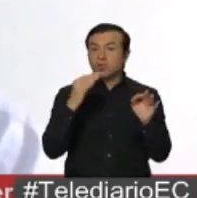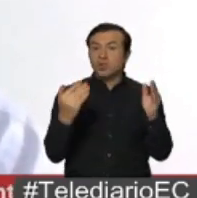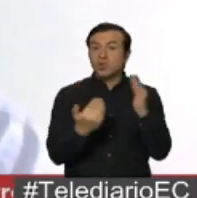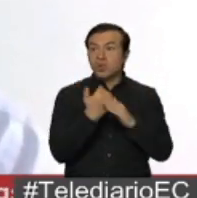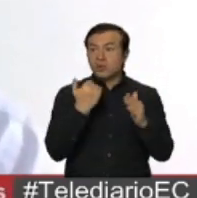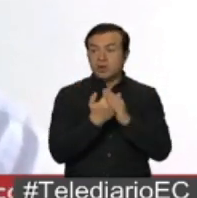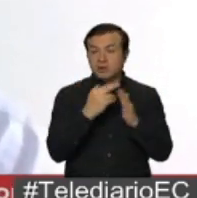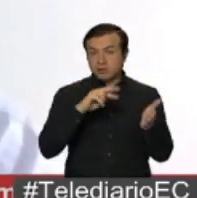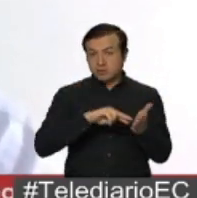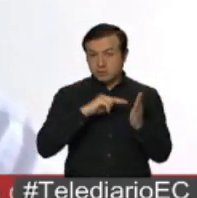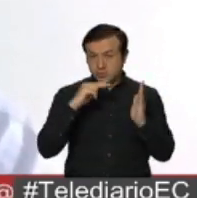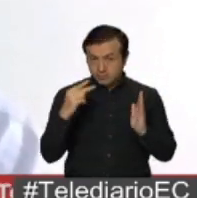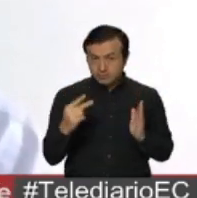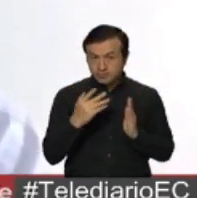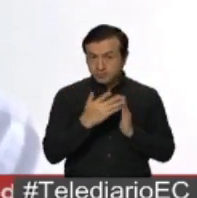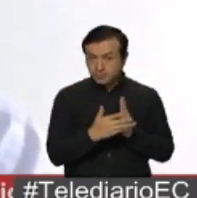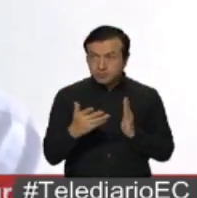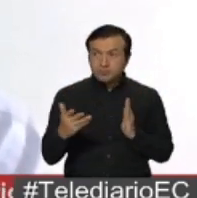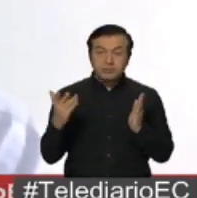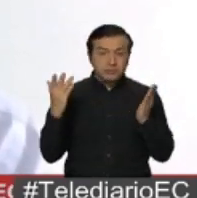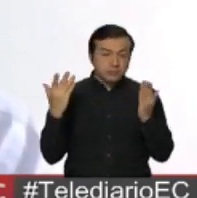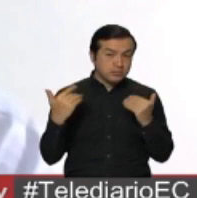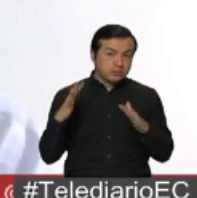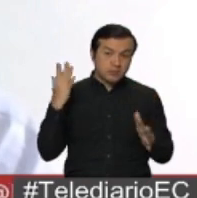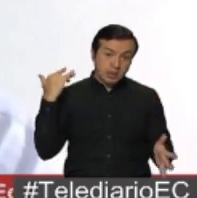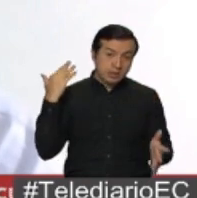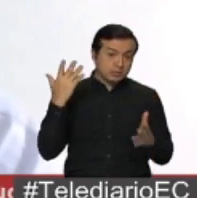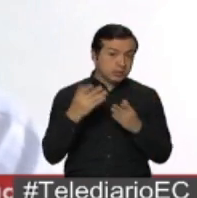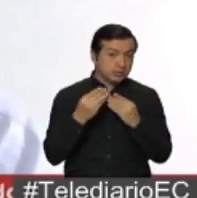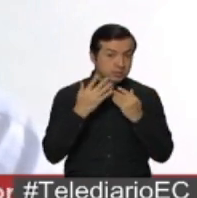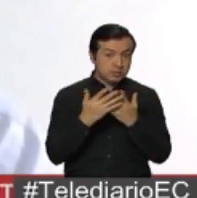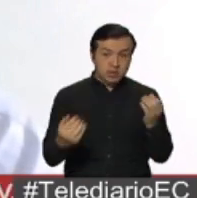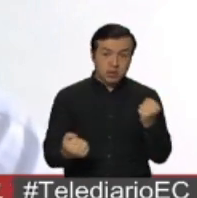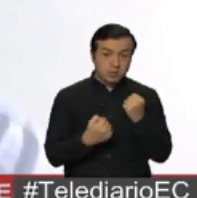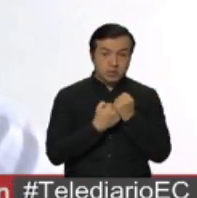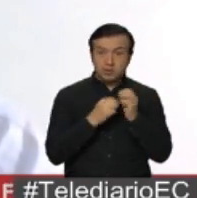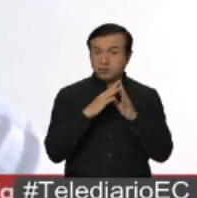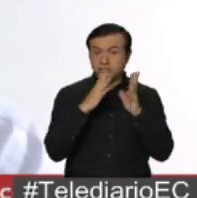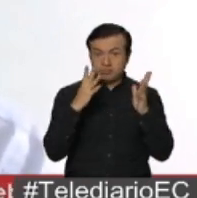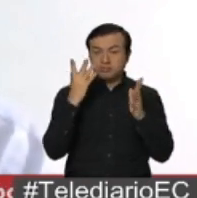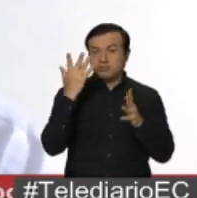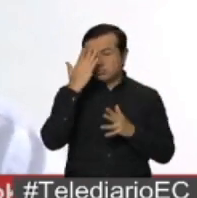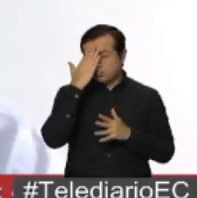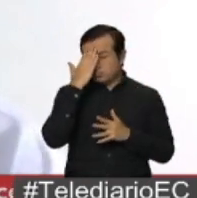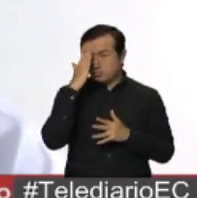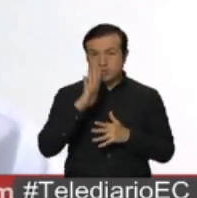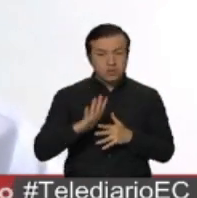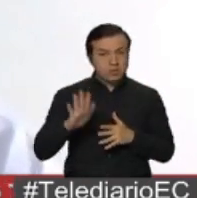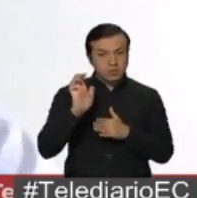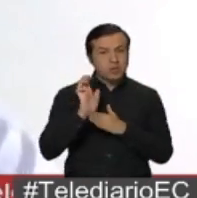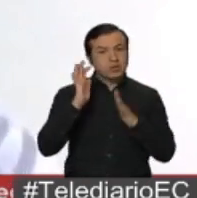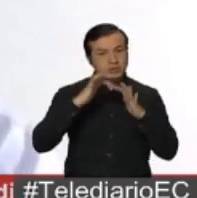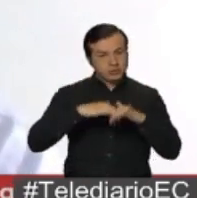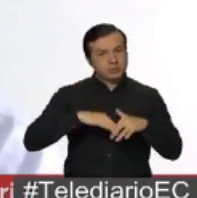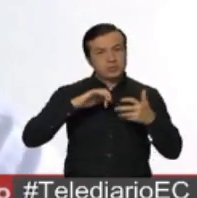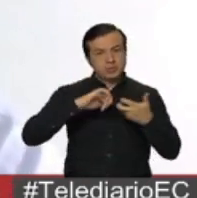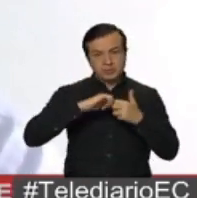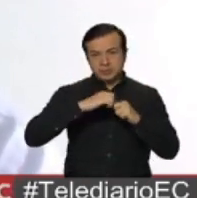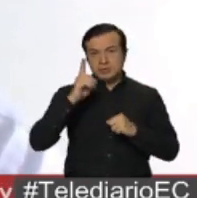y pero no hemos tenido el apoyo suficiente yo sé que el país está en crisis pero